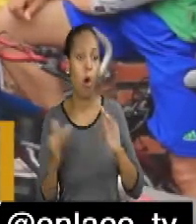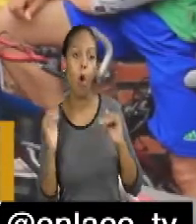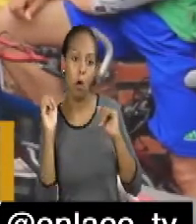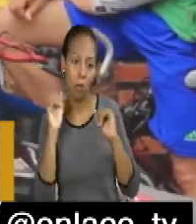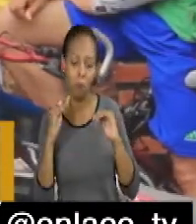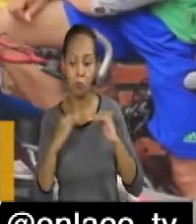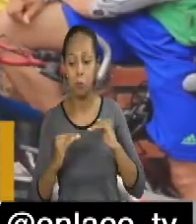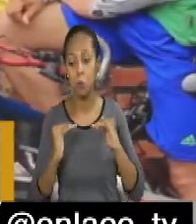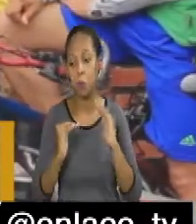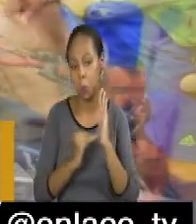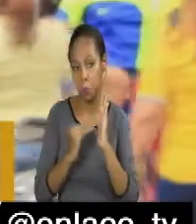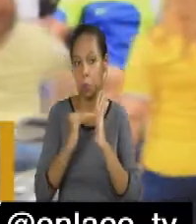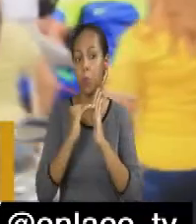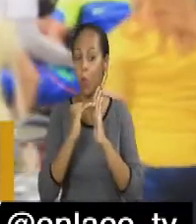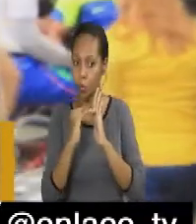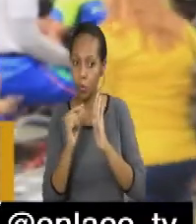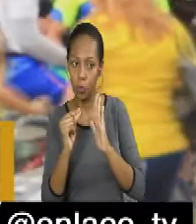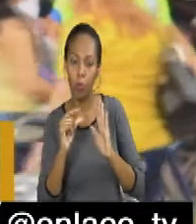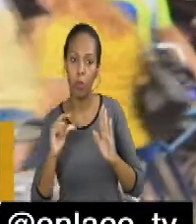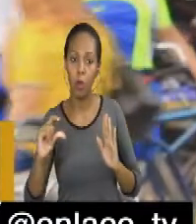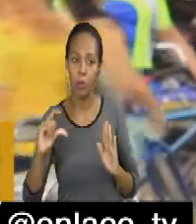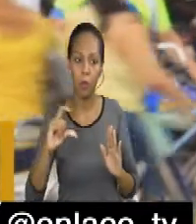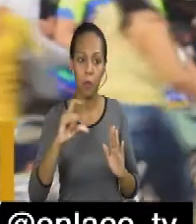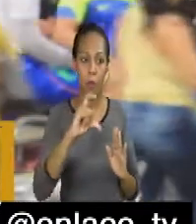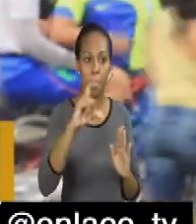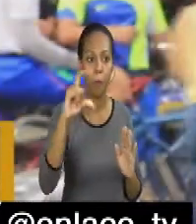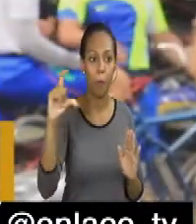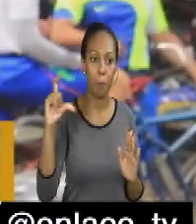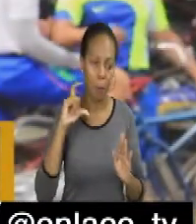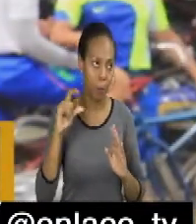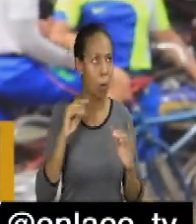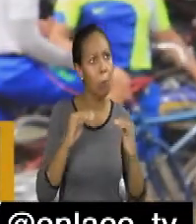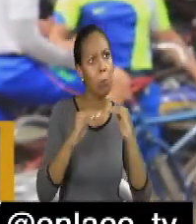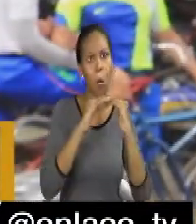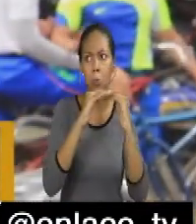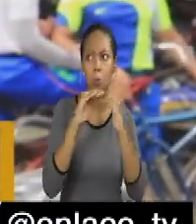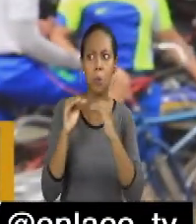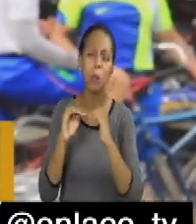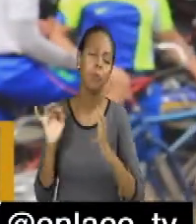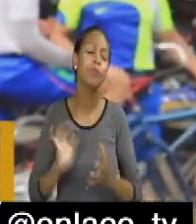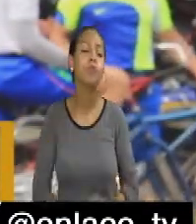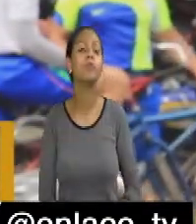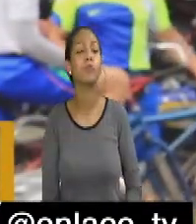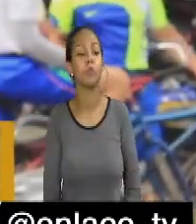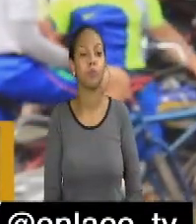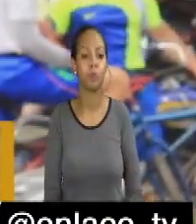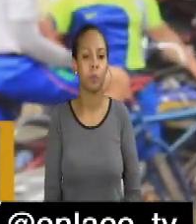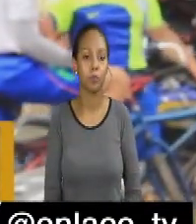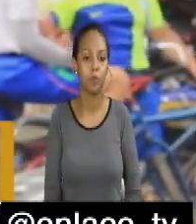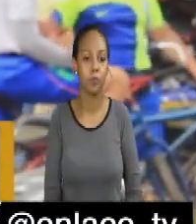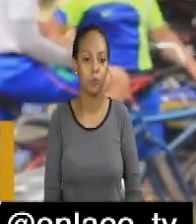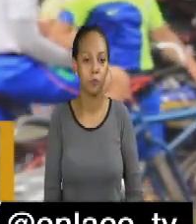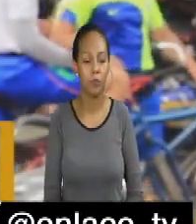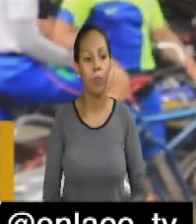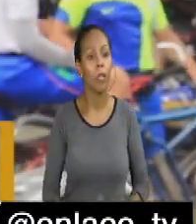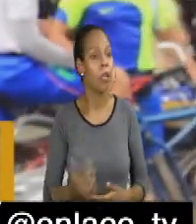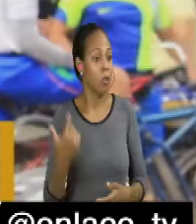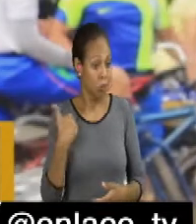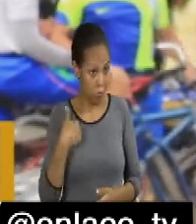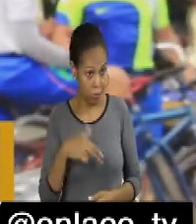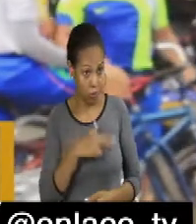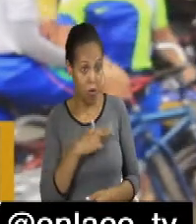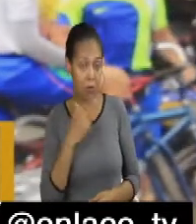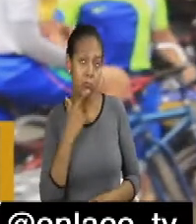los maestros en comparación a otros profesionales en Colombia. Entonces, en ese sentido, nosotros tenemos asegurado